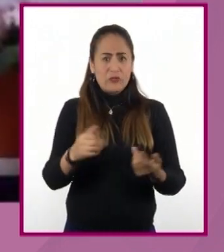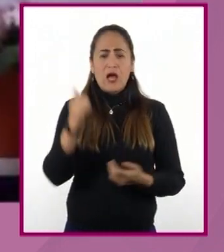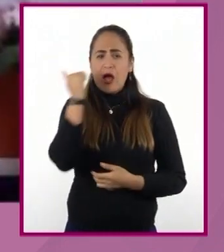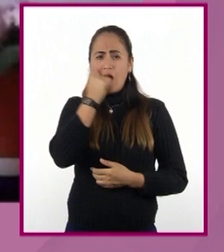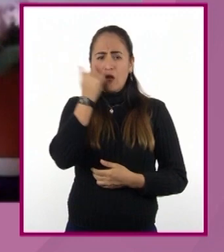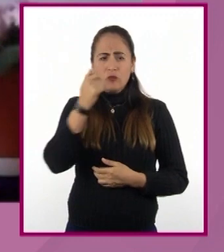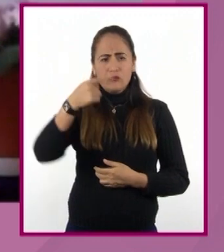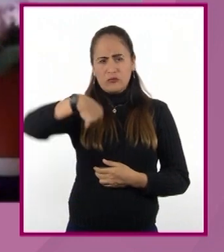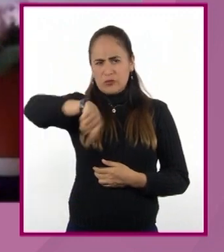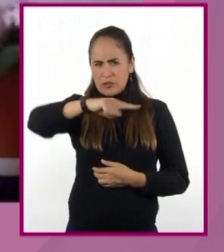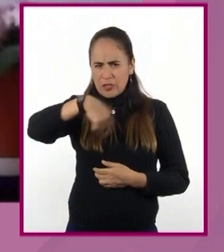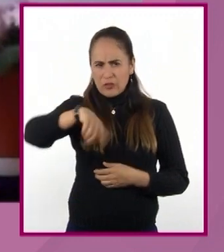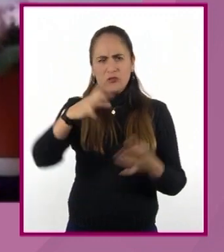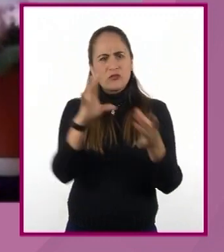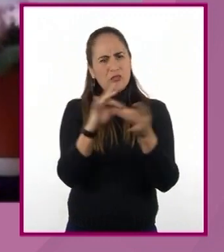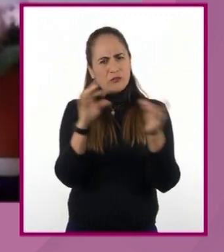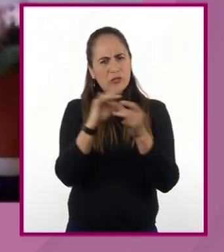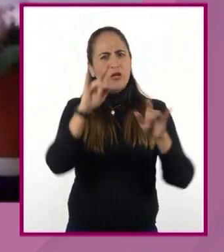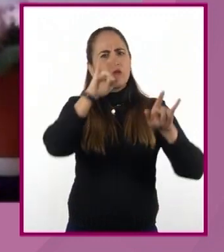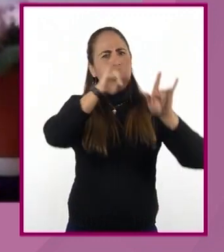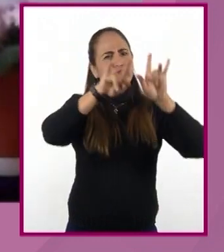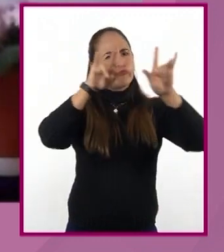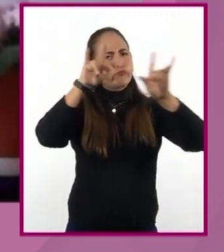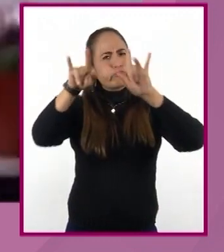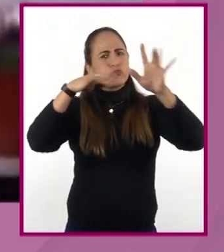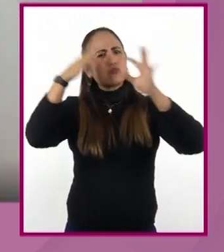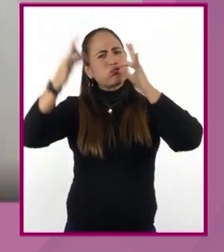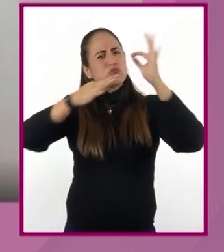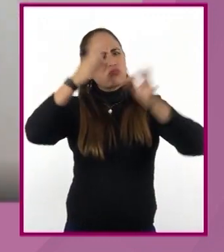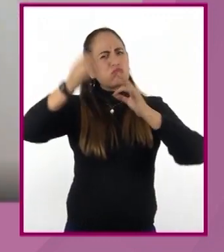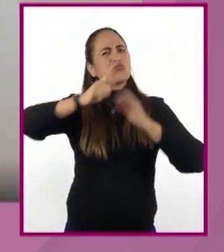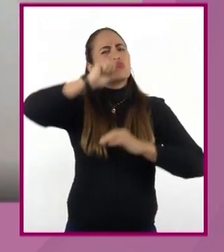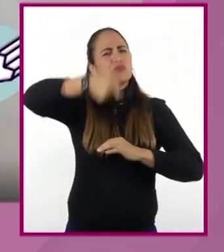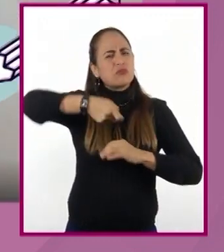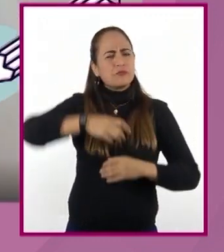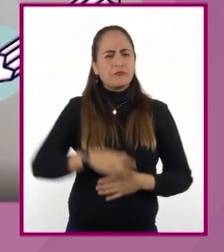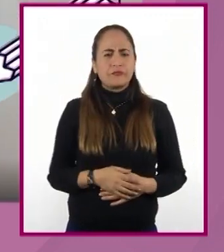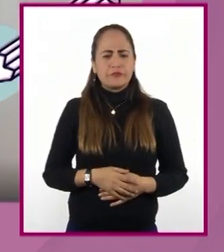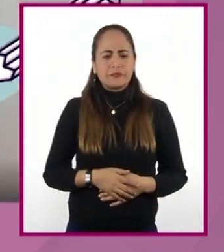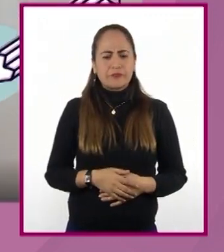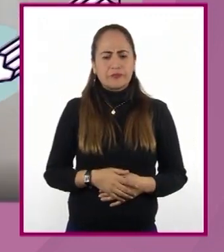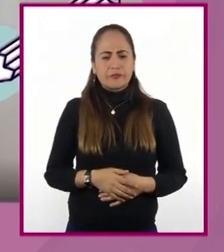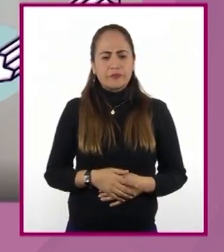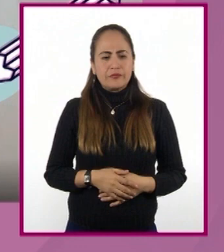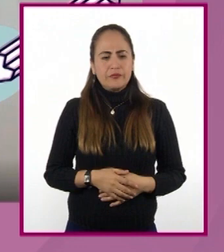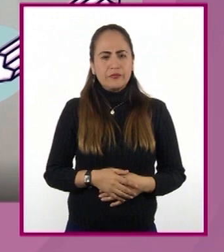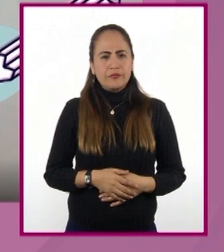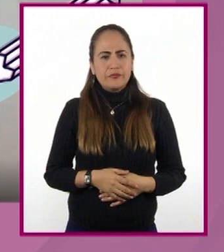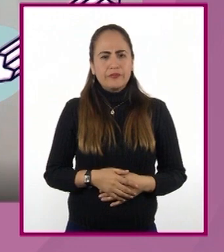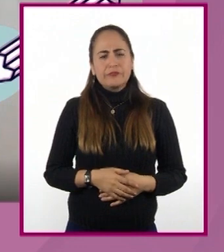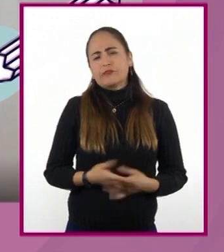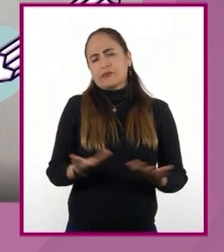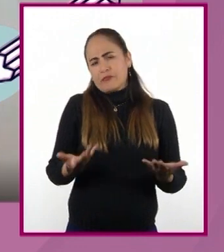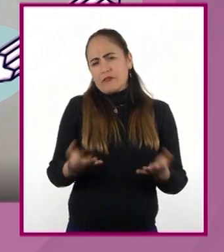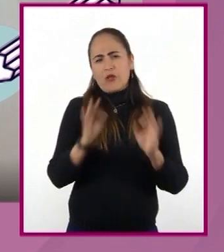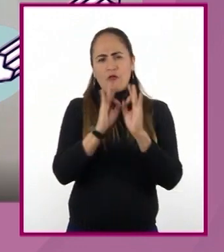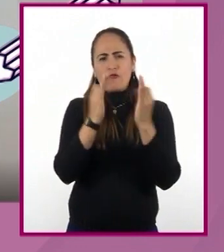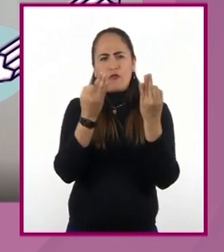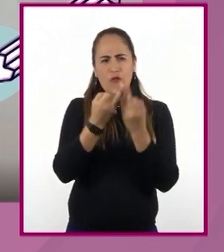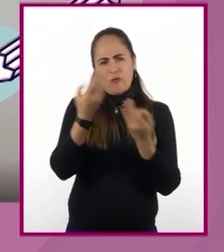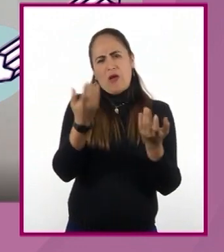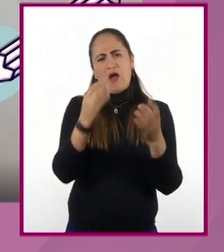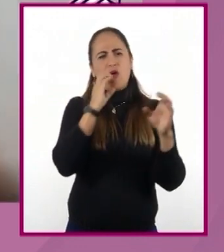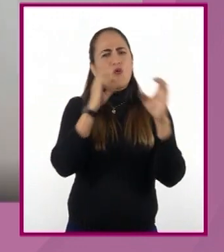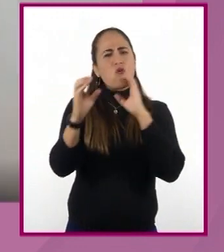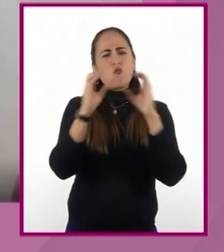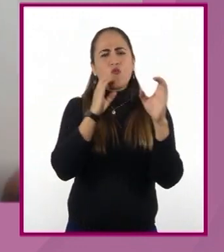chicos qué es la publicidad? ¿A qué nos referimos con esto? Cuando hablamos de publicidad, hablamos de un modo de comunicación.